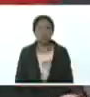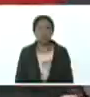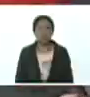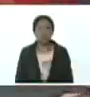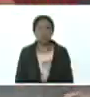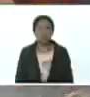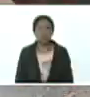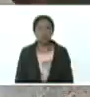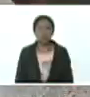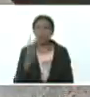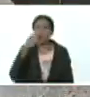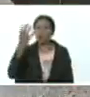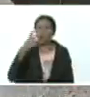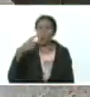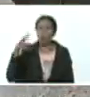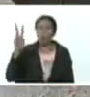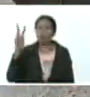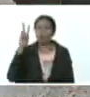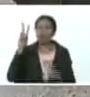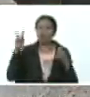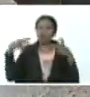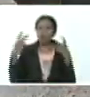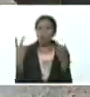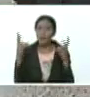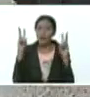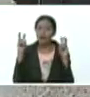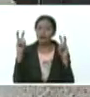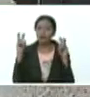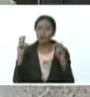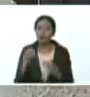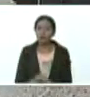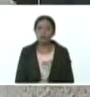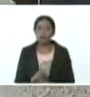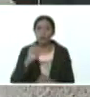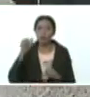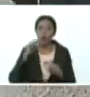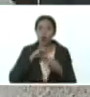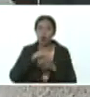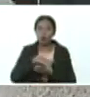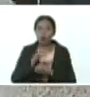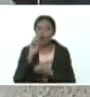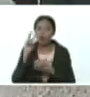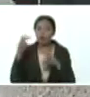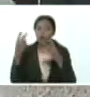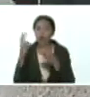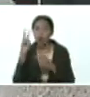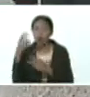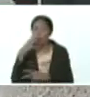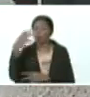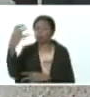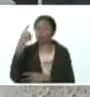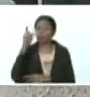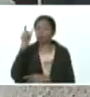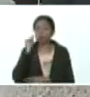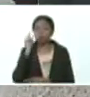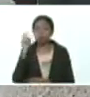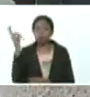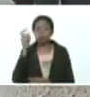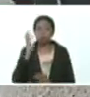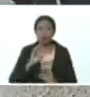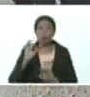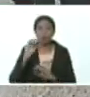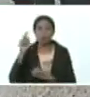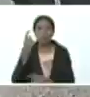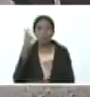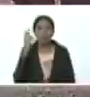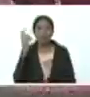Esa consigna es nueva. Jorge Rodríguez, esta consigna es nueva. No la había escuchado, primera vez que